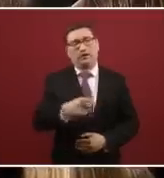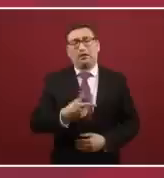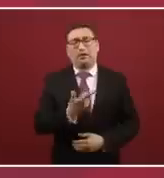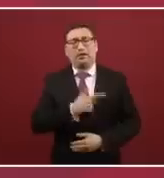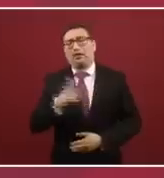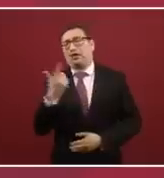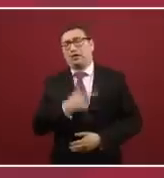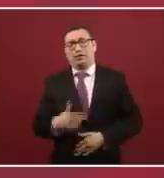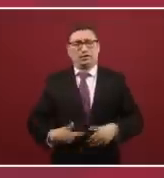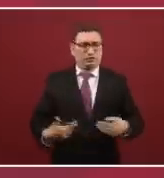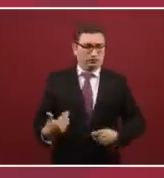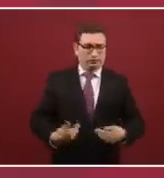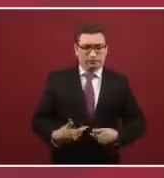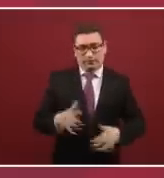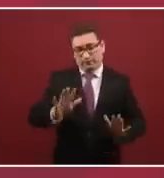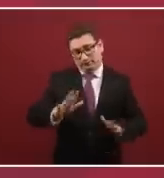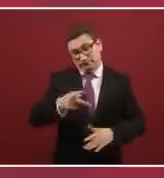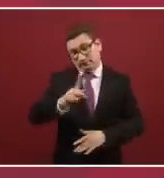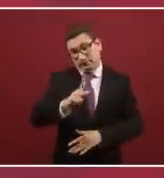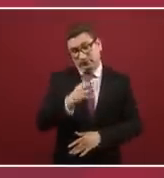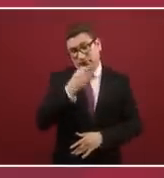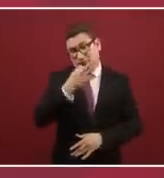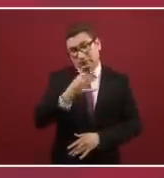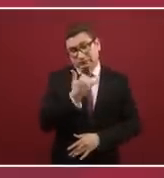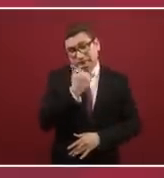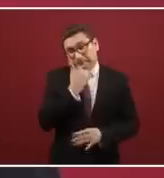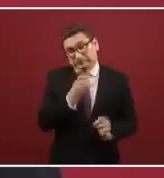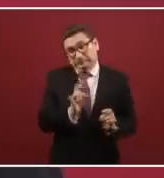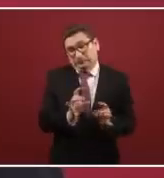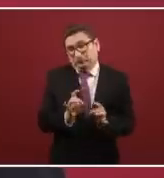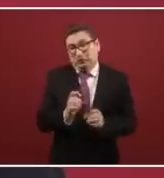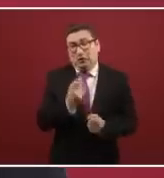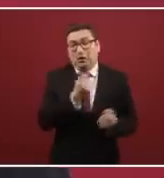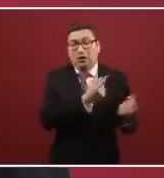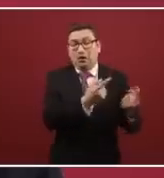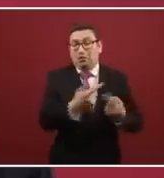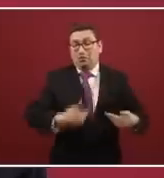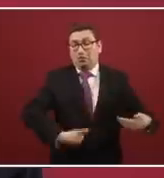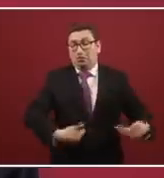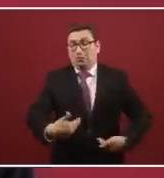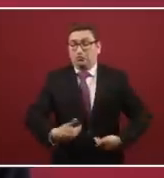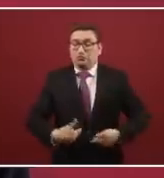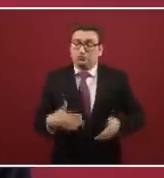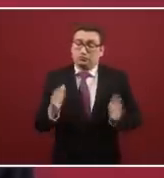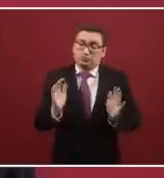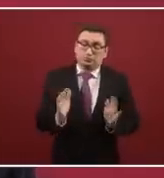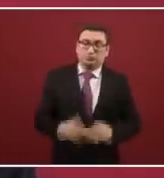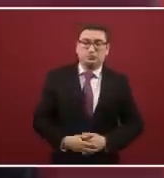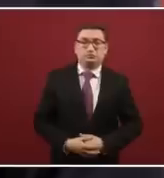pero ofrecemos disculpas por las molestias que esto ocasiona,